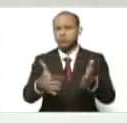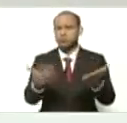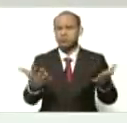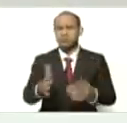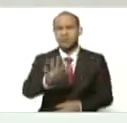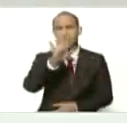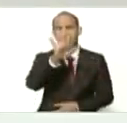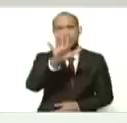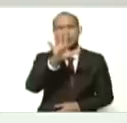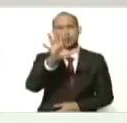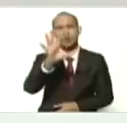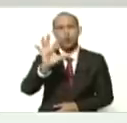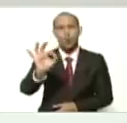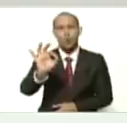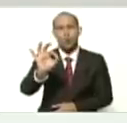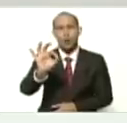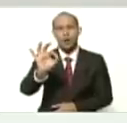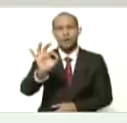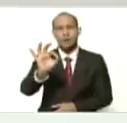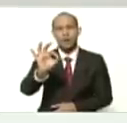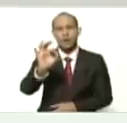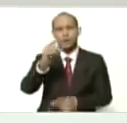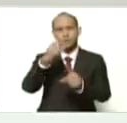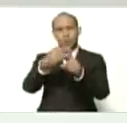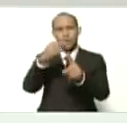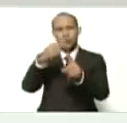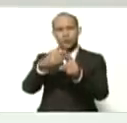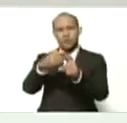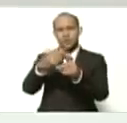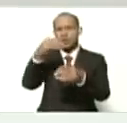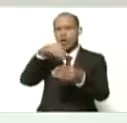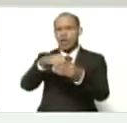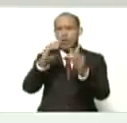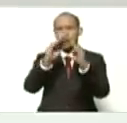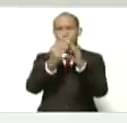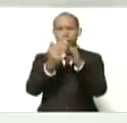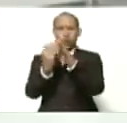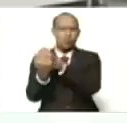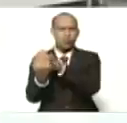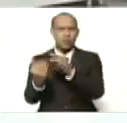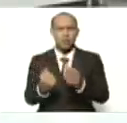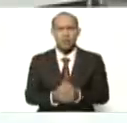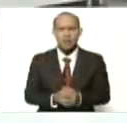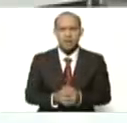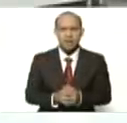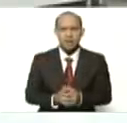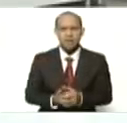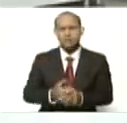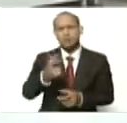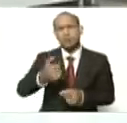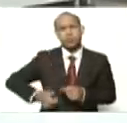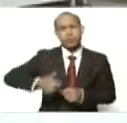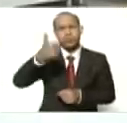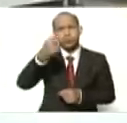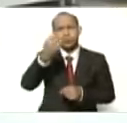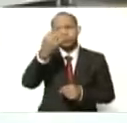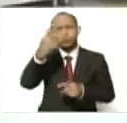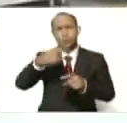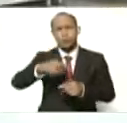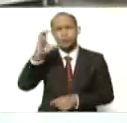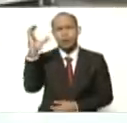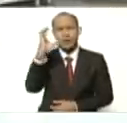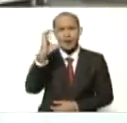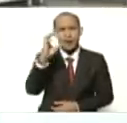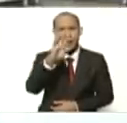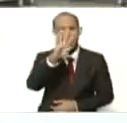550 casos comunitarios de ellos la entidad con mayor número de casos es caracas